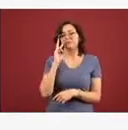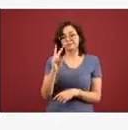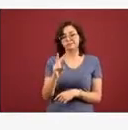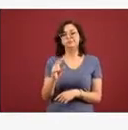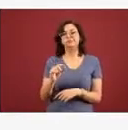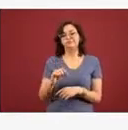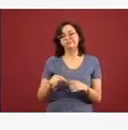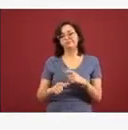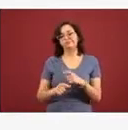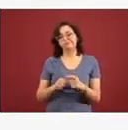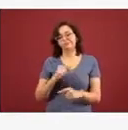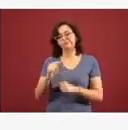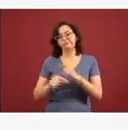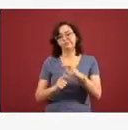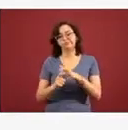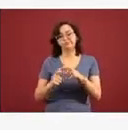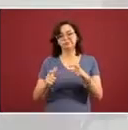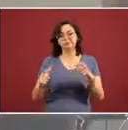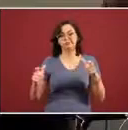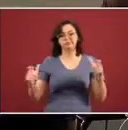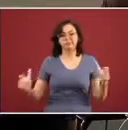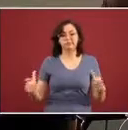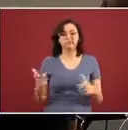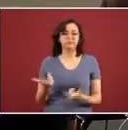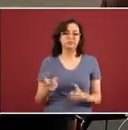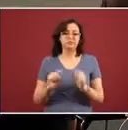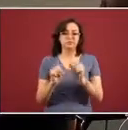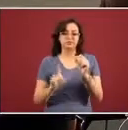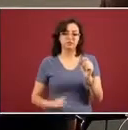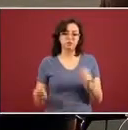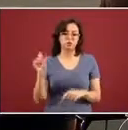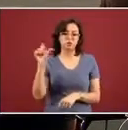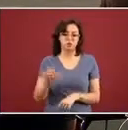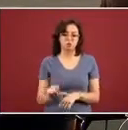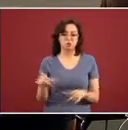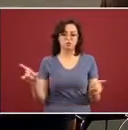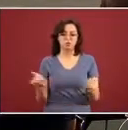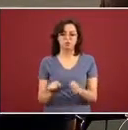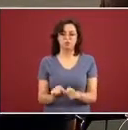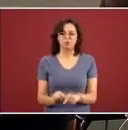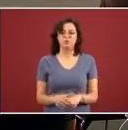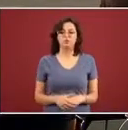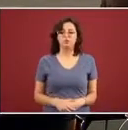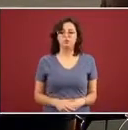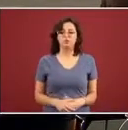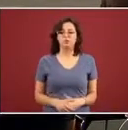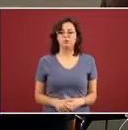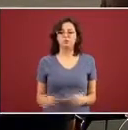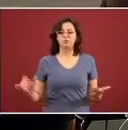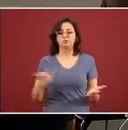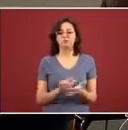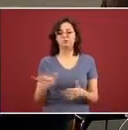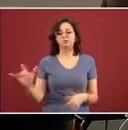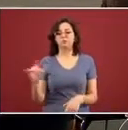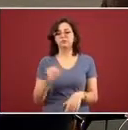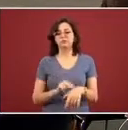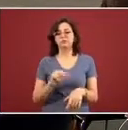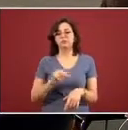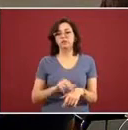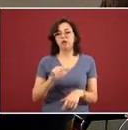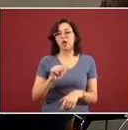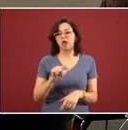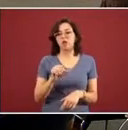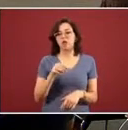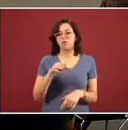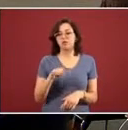consideraría ascendente como tal. Ese sería el panorama nacional para hoy. Gracias, doctor Alomía. Le pido al doctor Borja si es